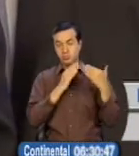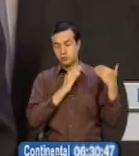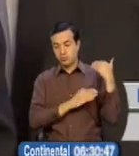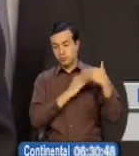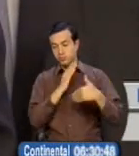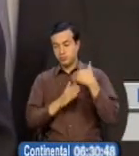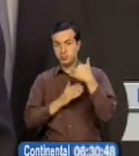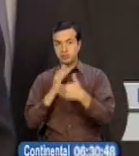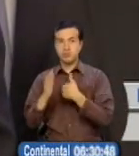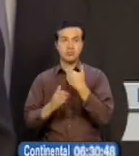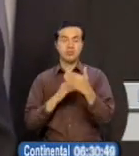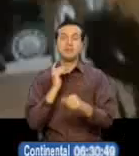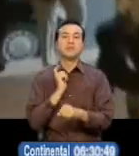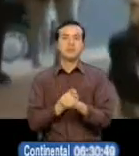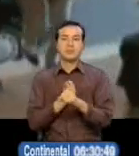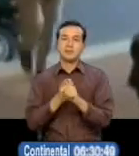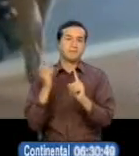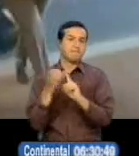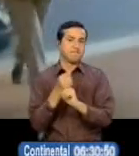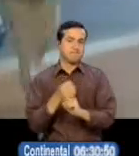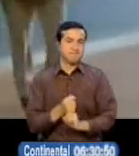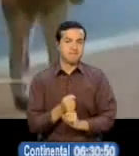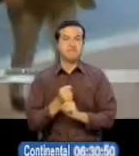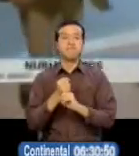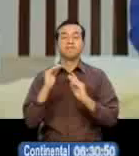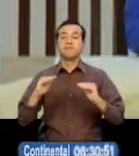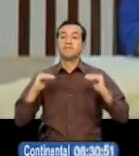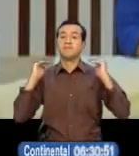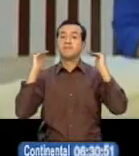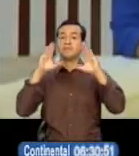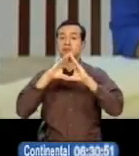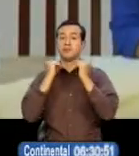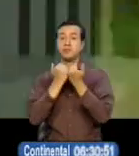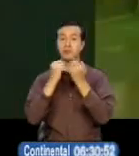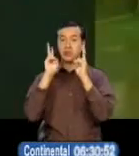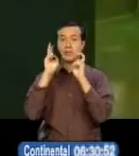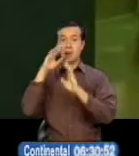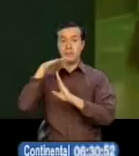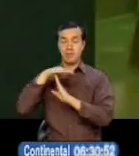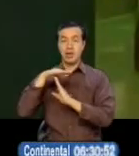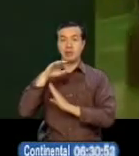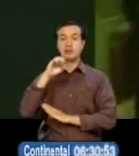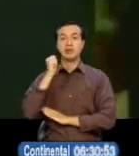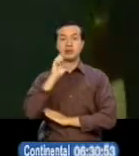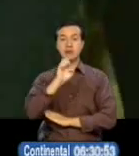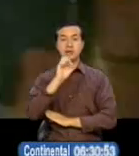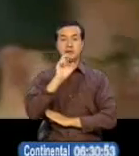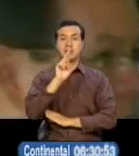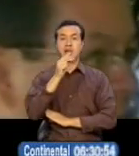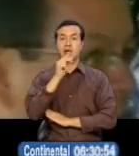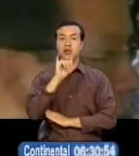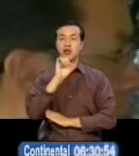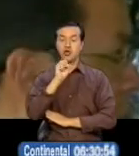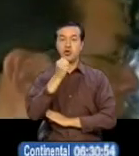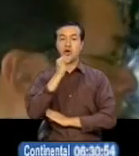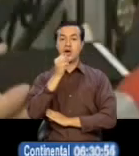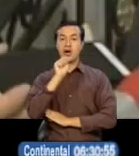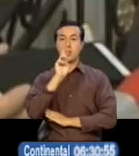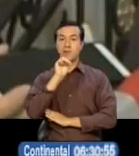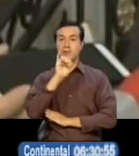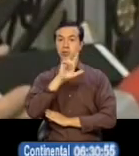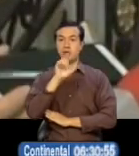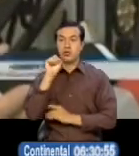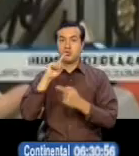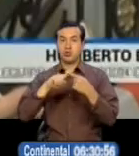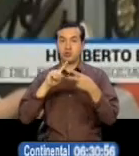y resultados concretos. De momento, el alto comisionado para la paz, Sergio Jaramillo, y el jefe negociador Humberto de la Calle, quien fue ratificado en su